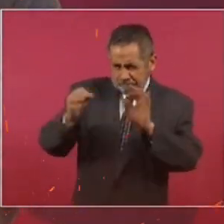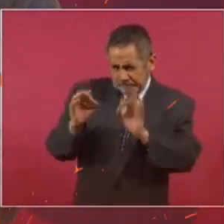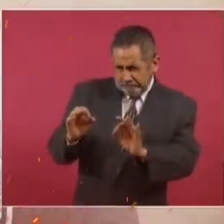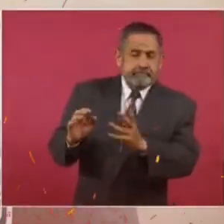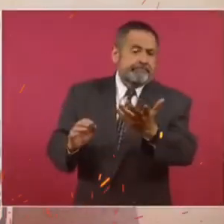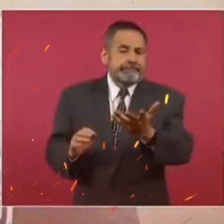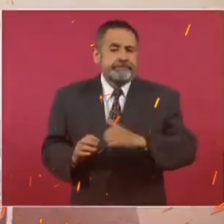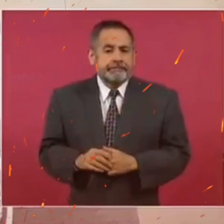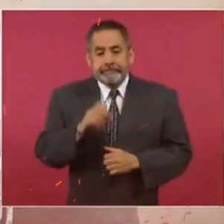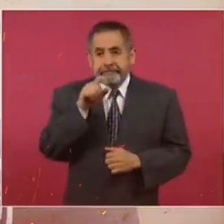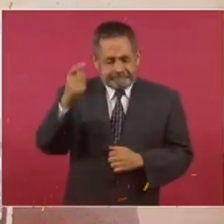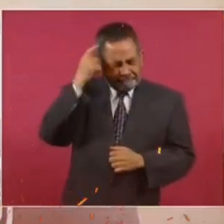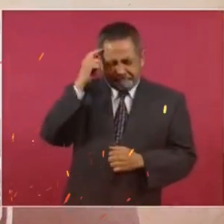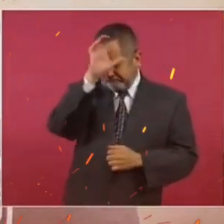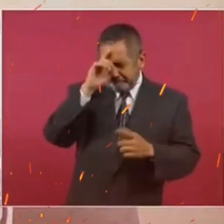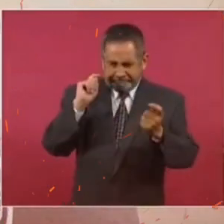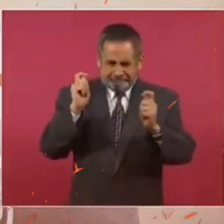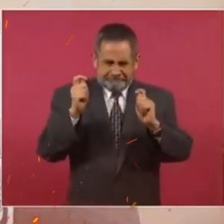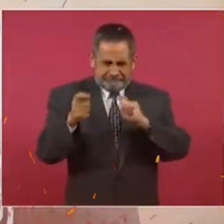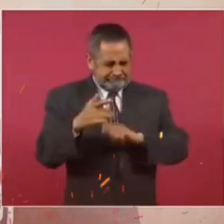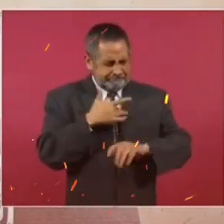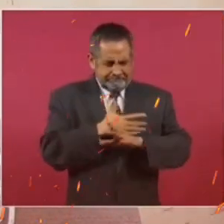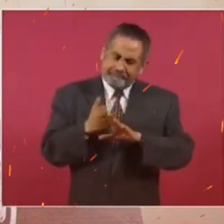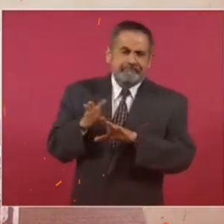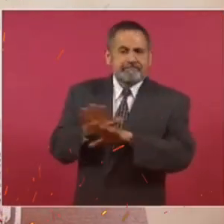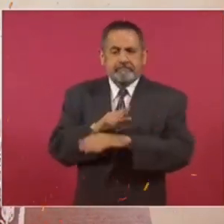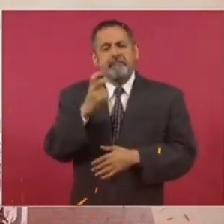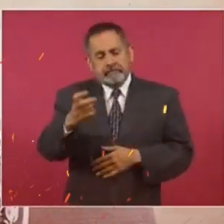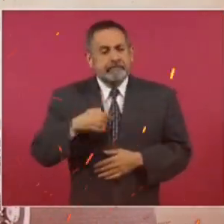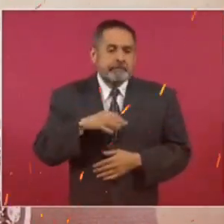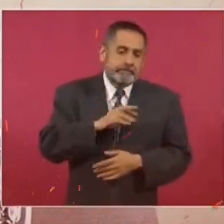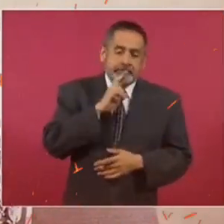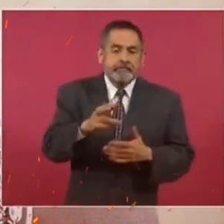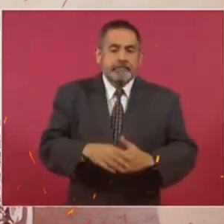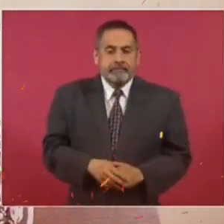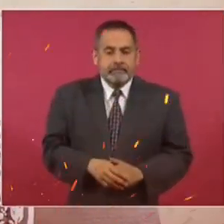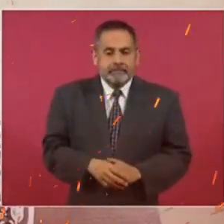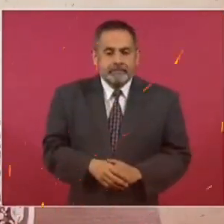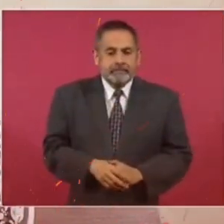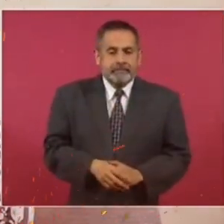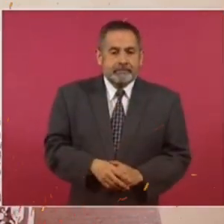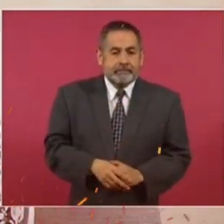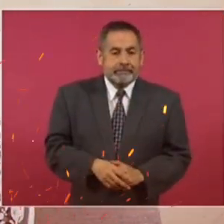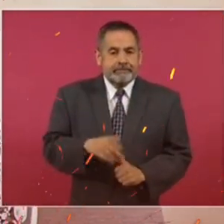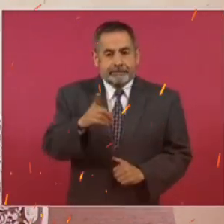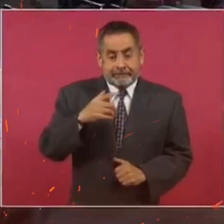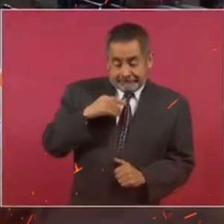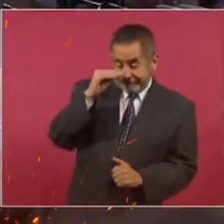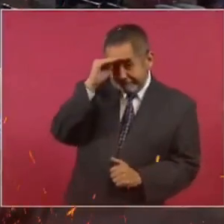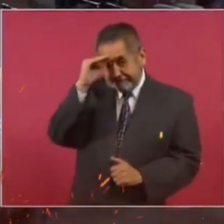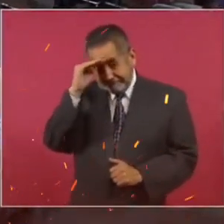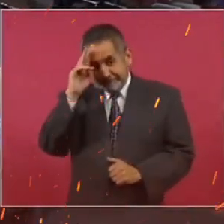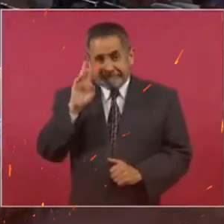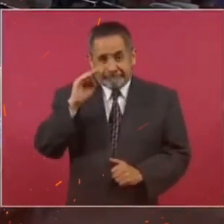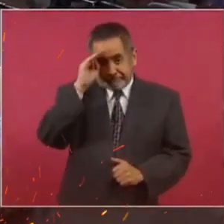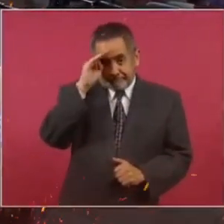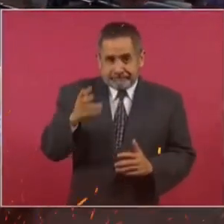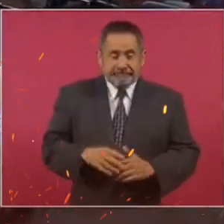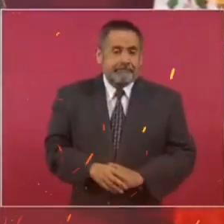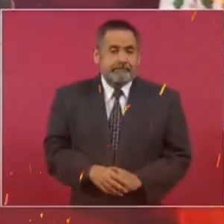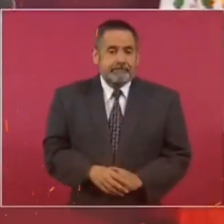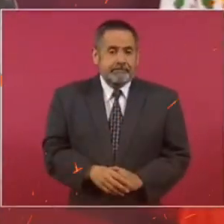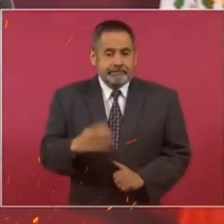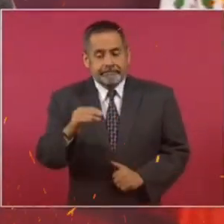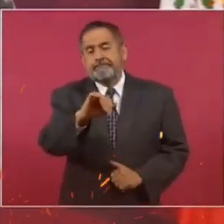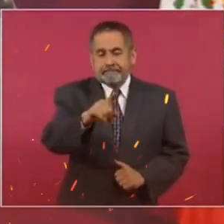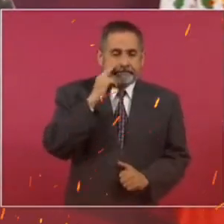revolución de las conciencias. Entonces, eso es lo que yo puedo. Lo estoy pensando porque...